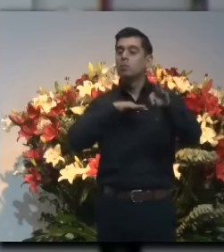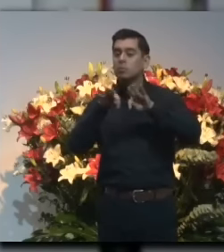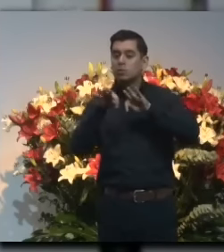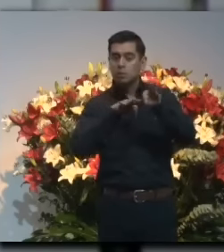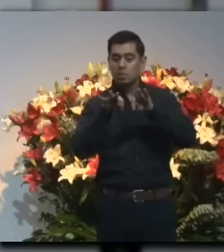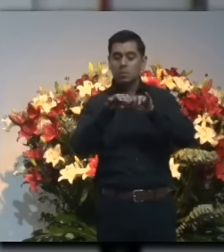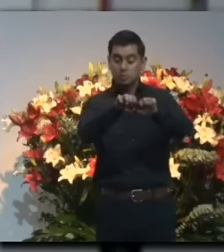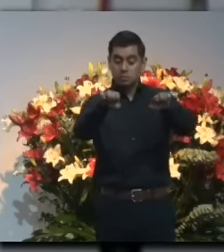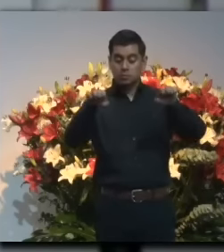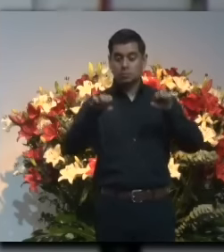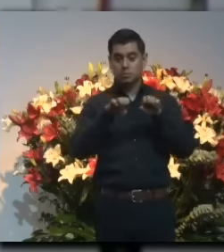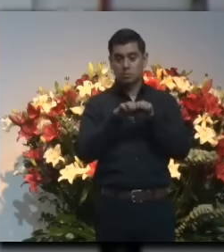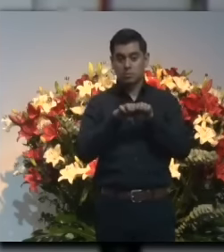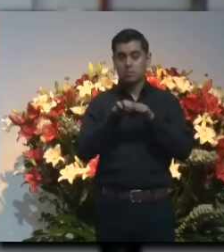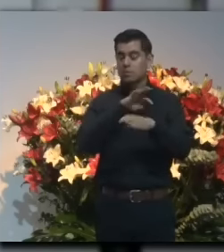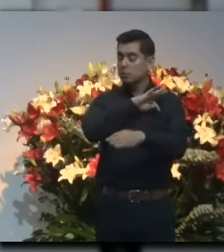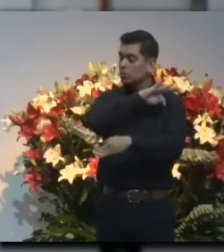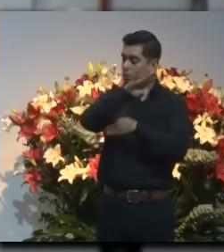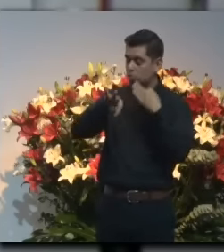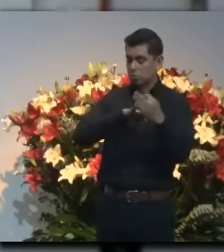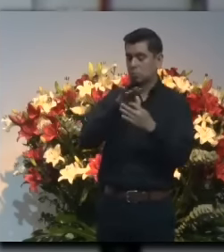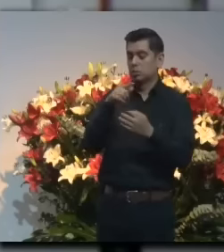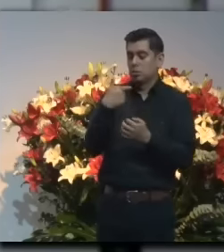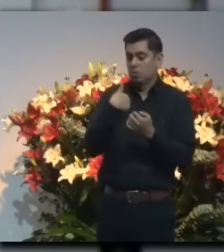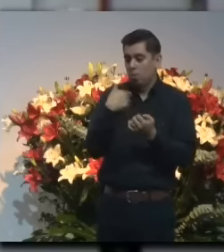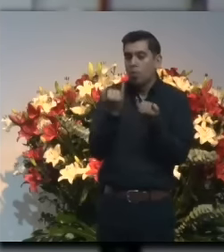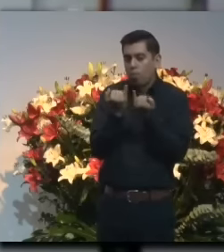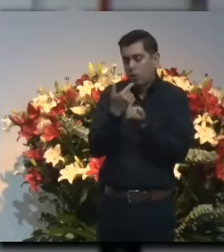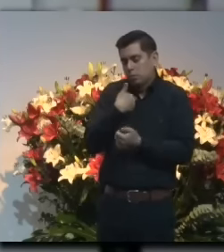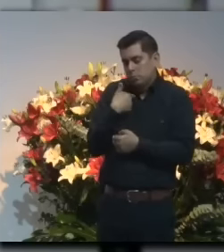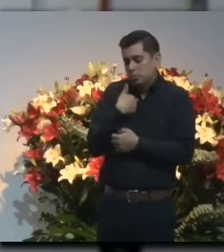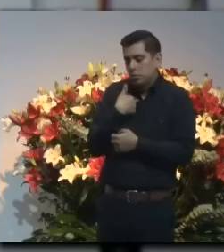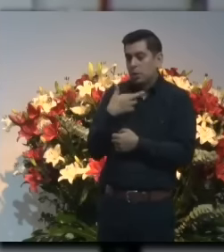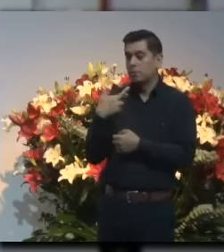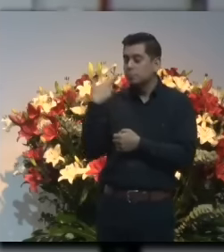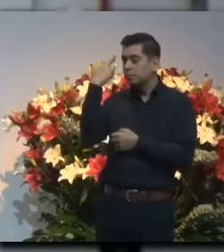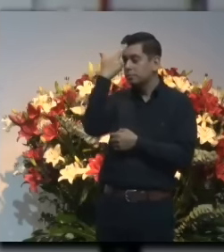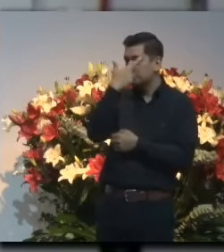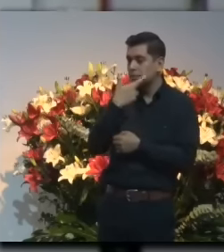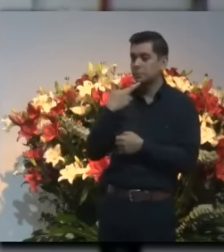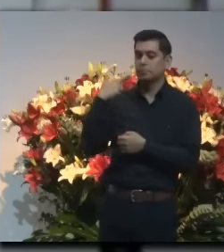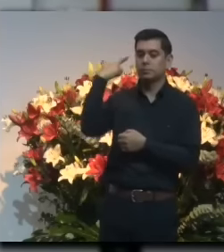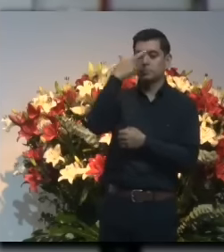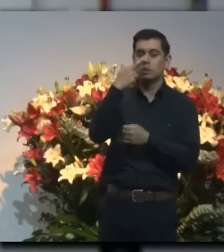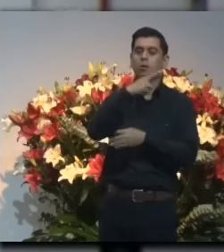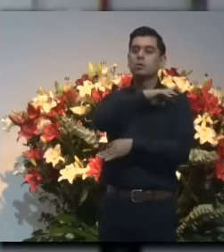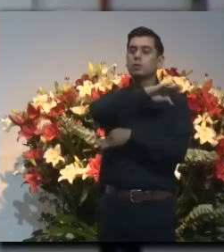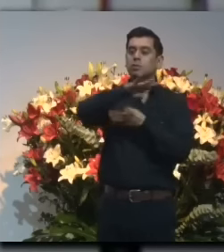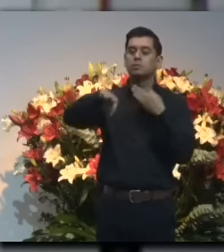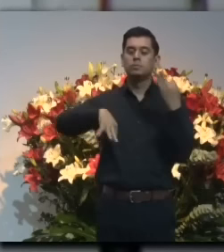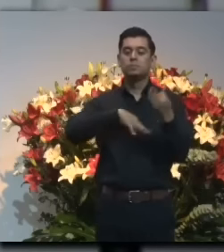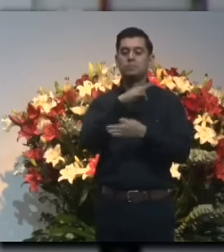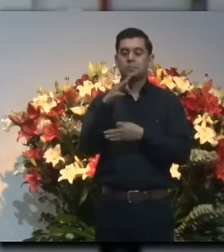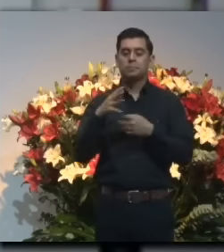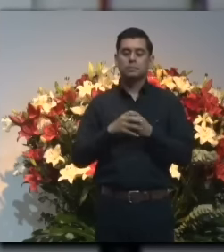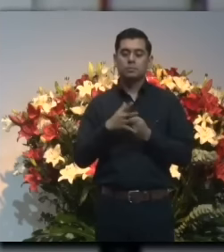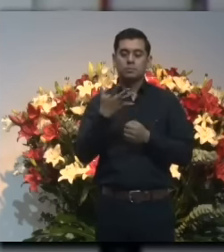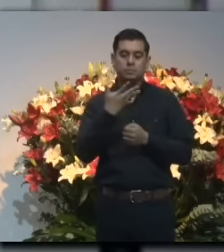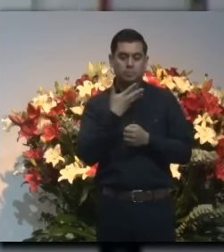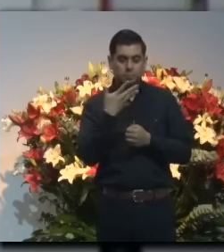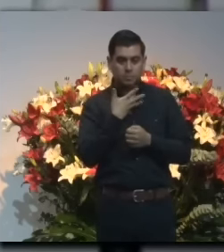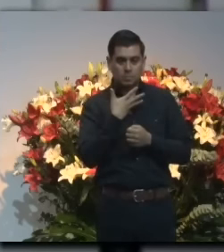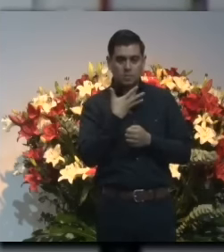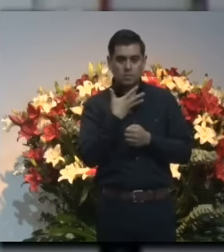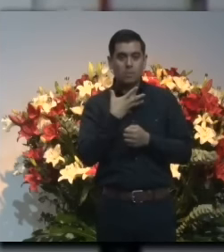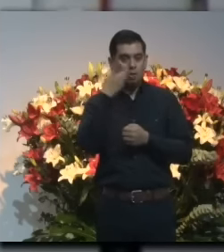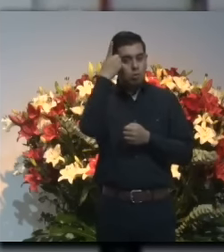yo, nos sometamos a una revisión de nuestro patrimonio. ¿De dónde ha salido nuestro